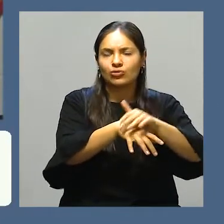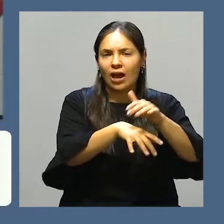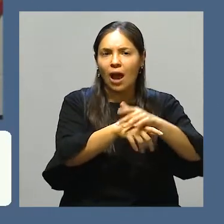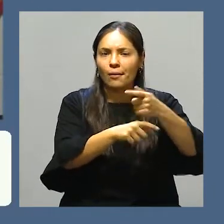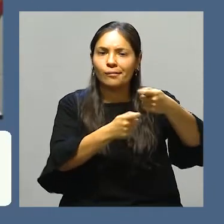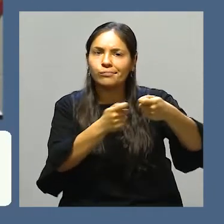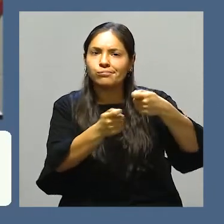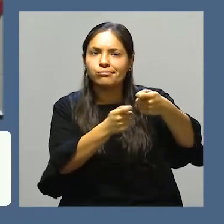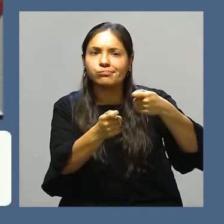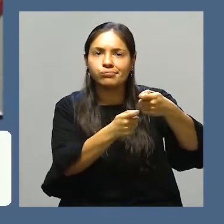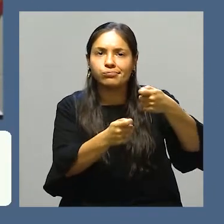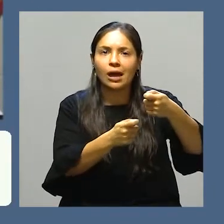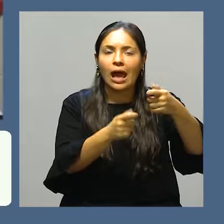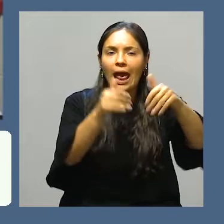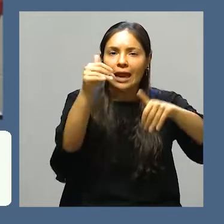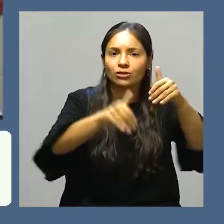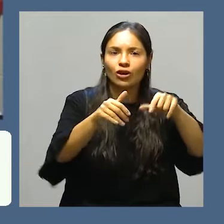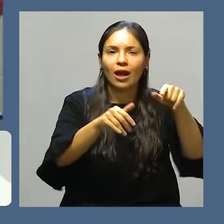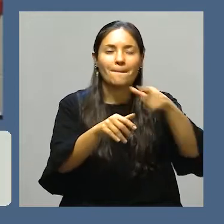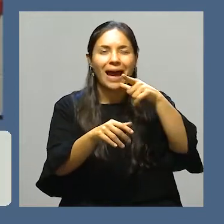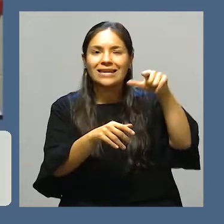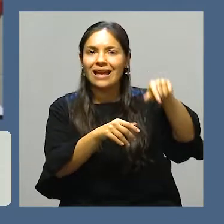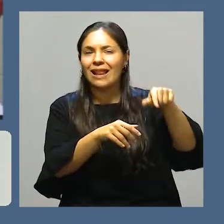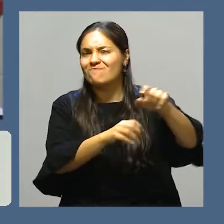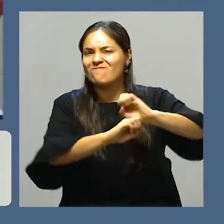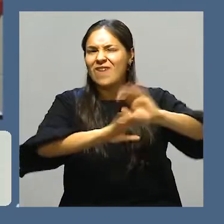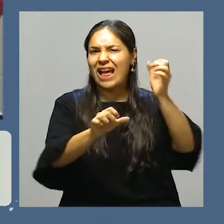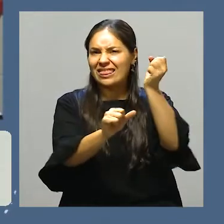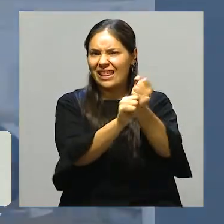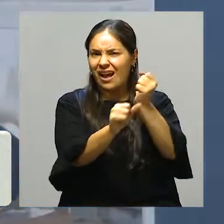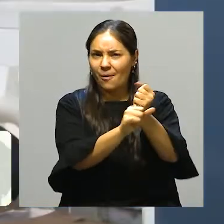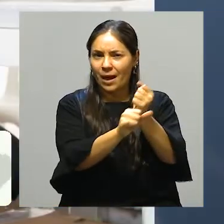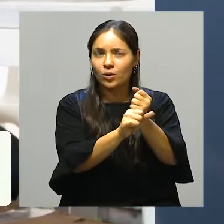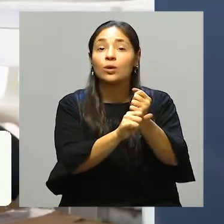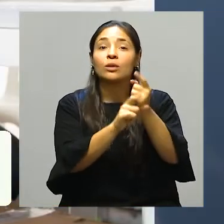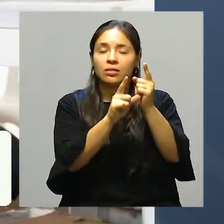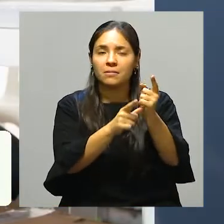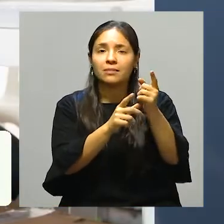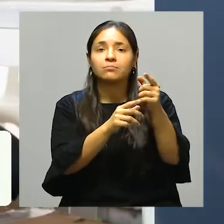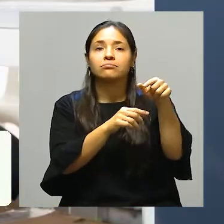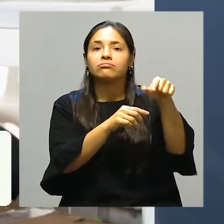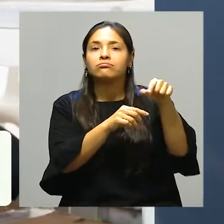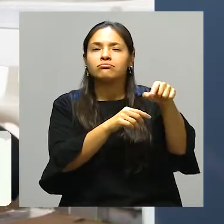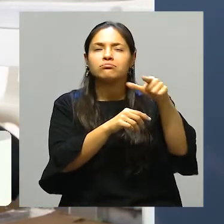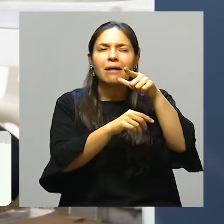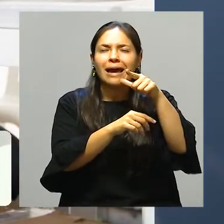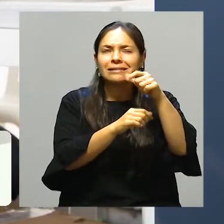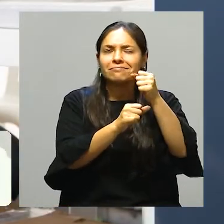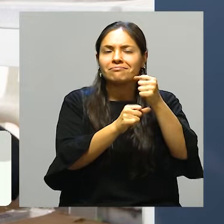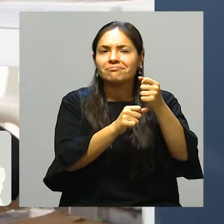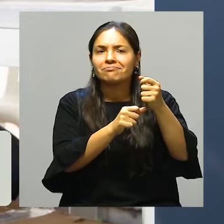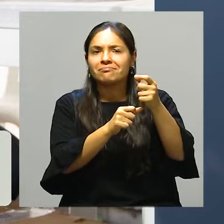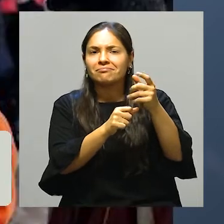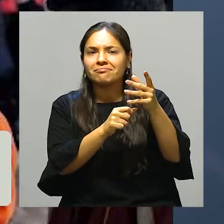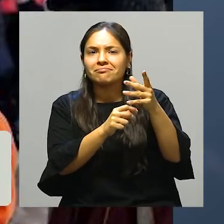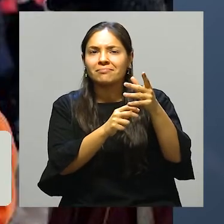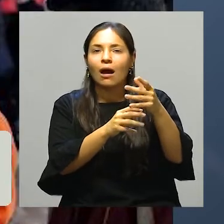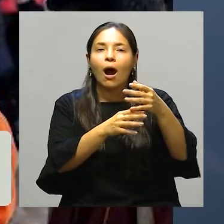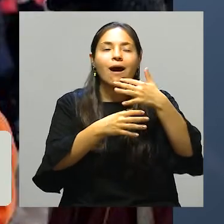un componente de información que ha venido circulando por círculos un poco